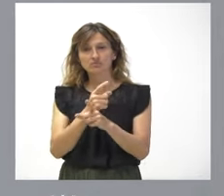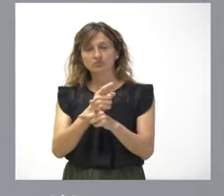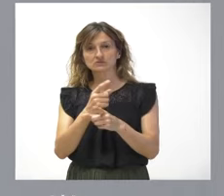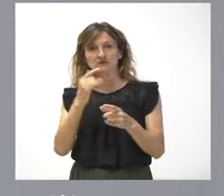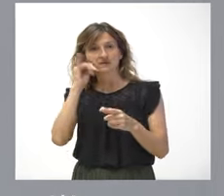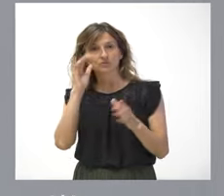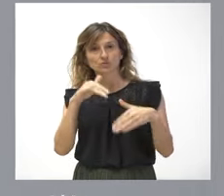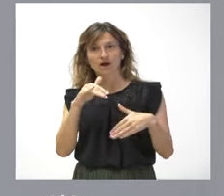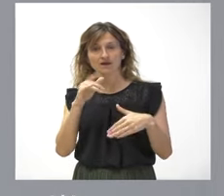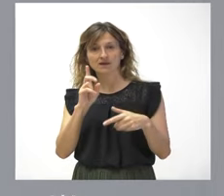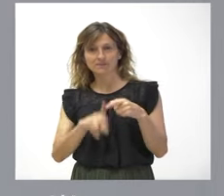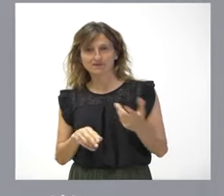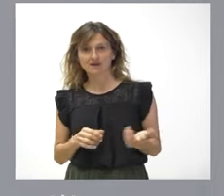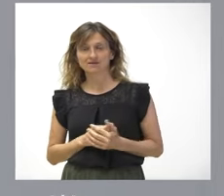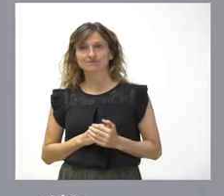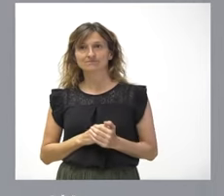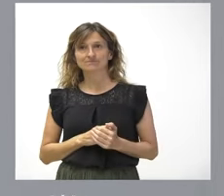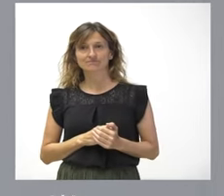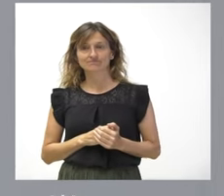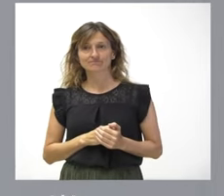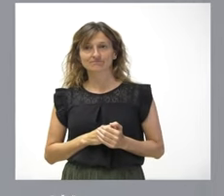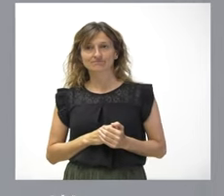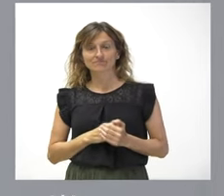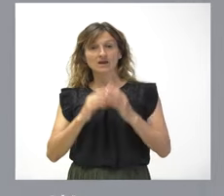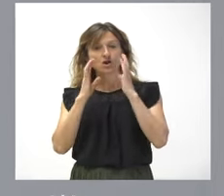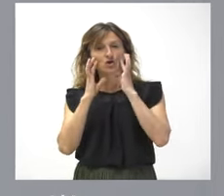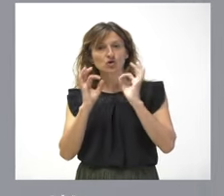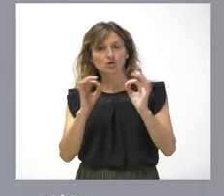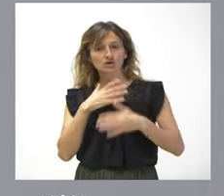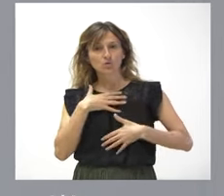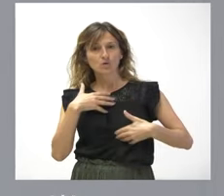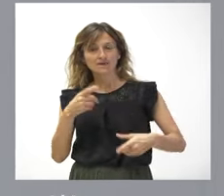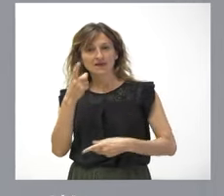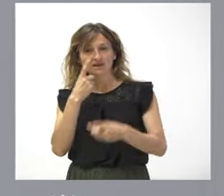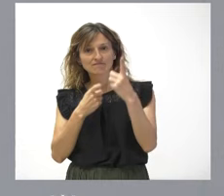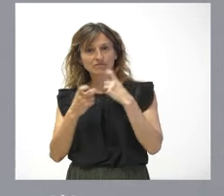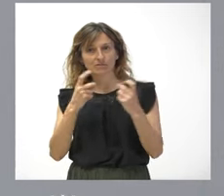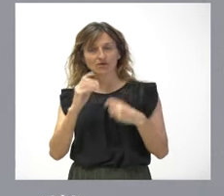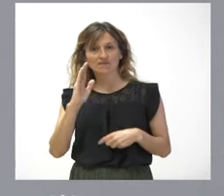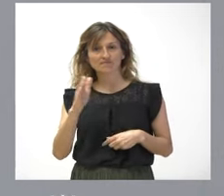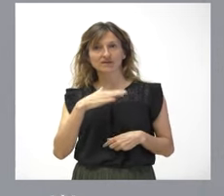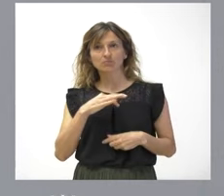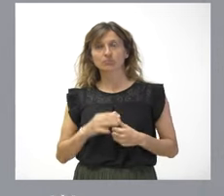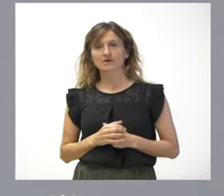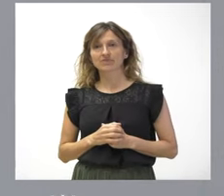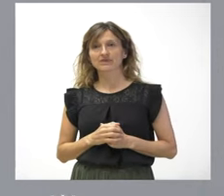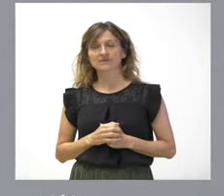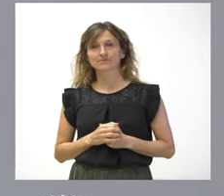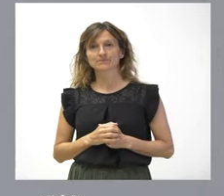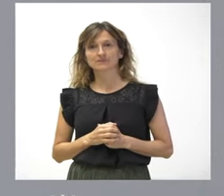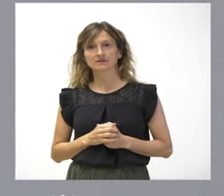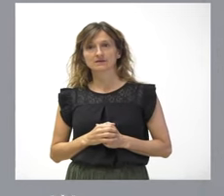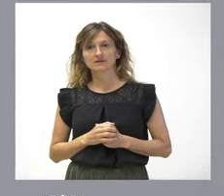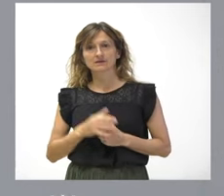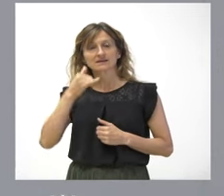riesgos que lógicamente cualquier información pues pudiera afectarles no el riesgo fundamentalmente sabemos que